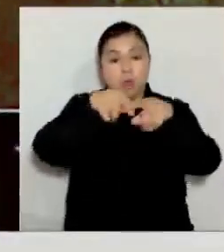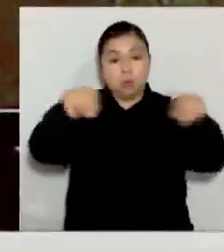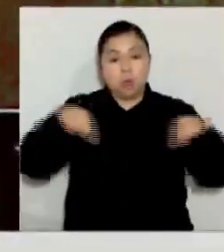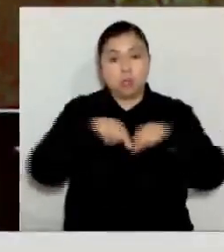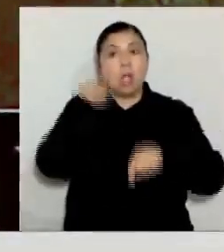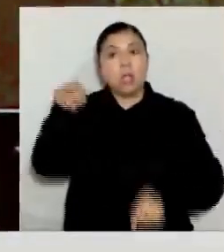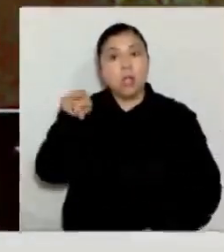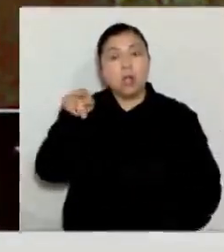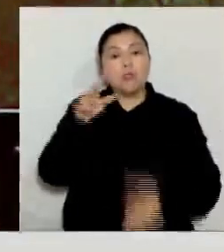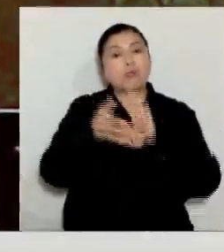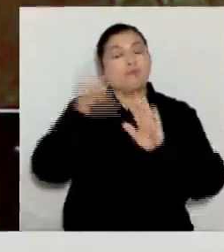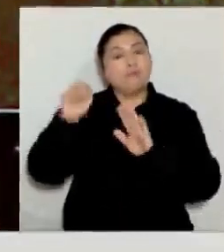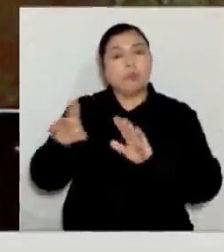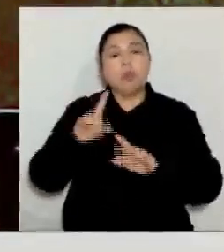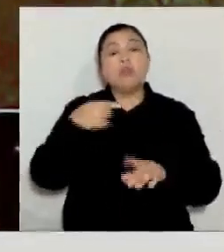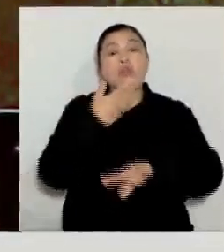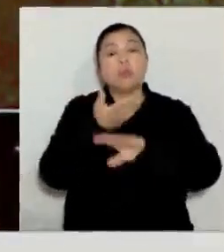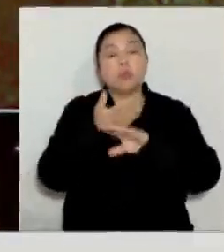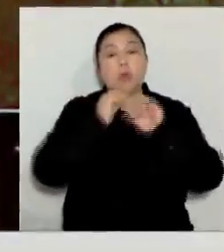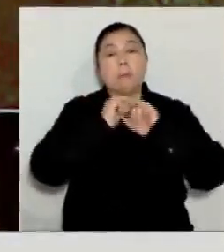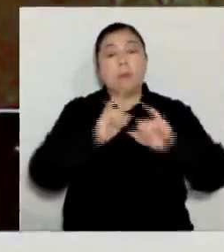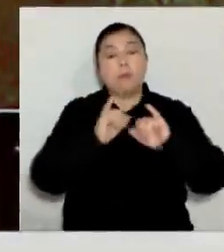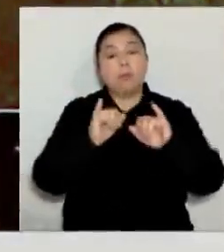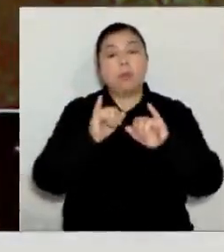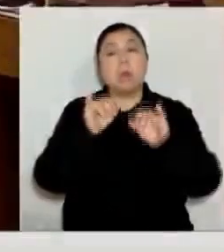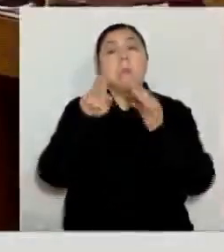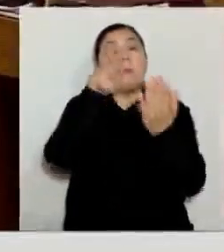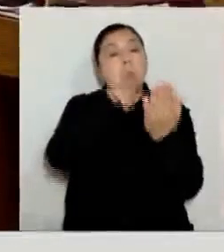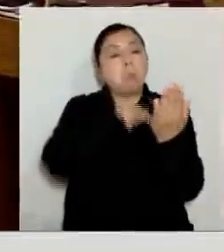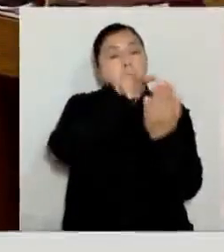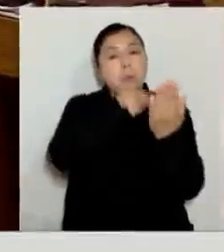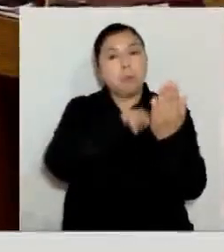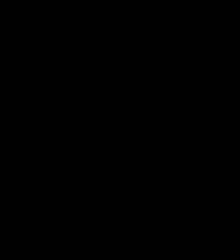se desechó yo le voy a mandarlo antecedentes para que usted los pueda mirar Gracias secretario y